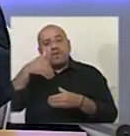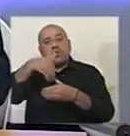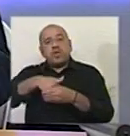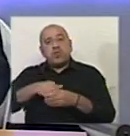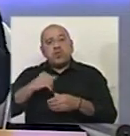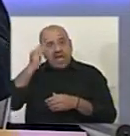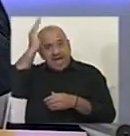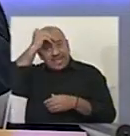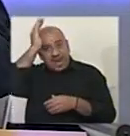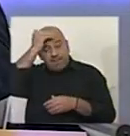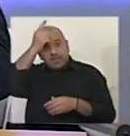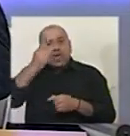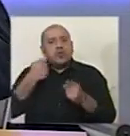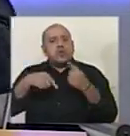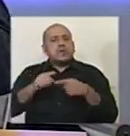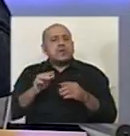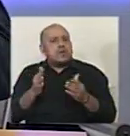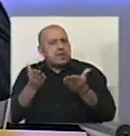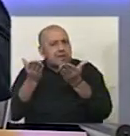disyuntiva mundial,